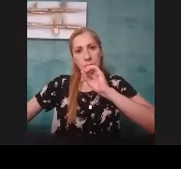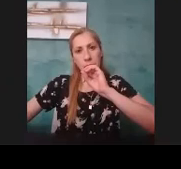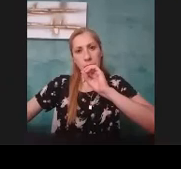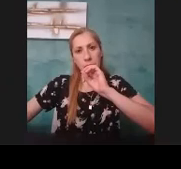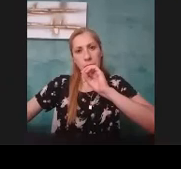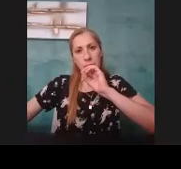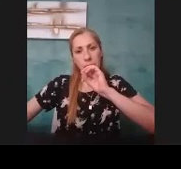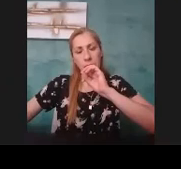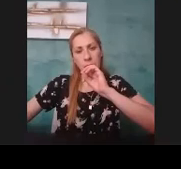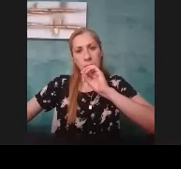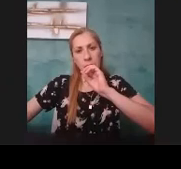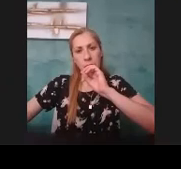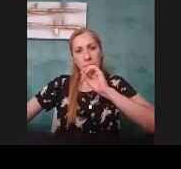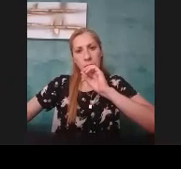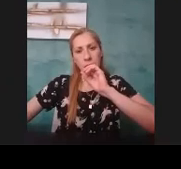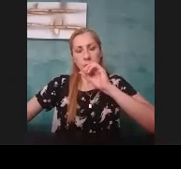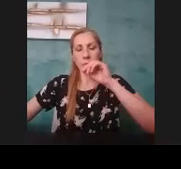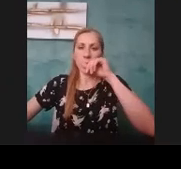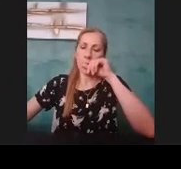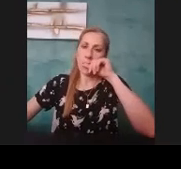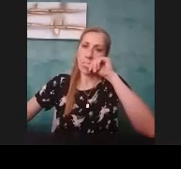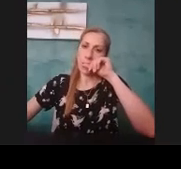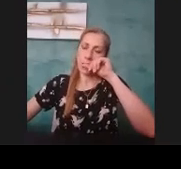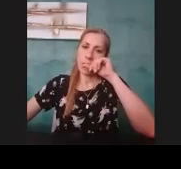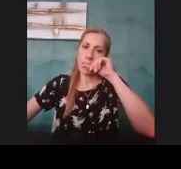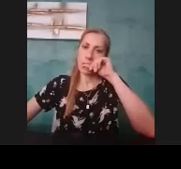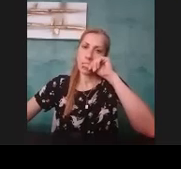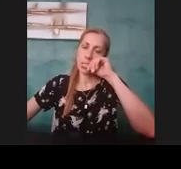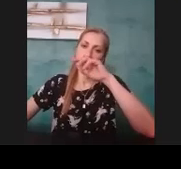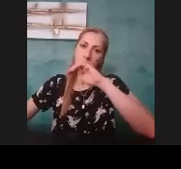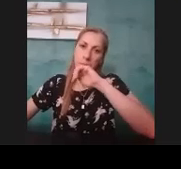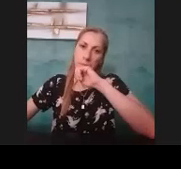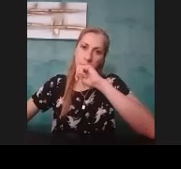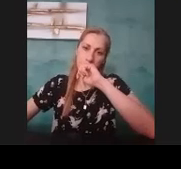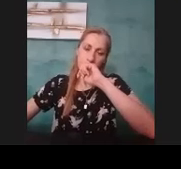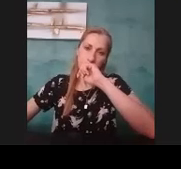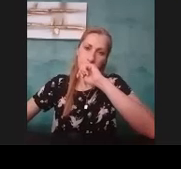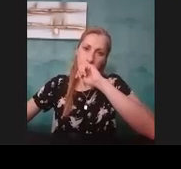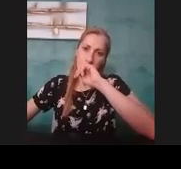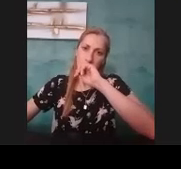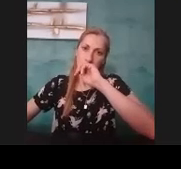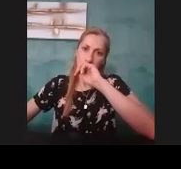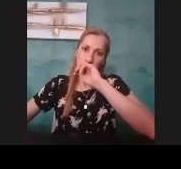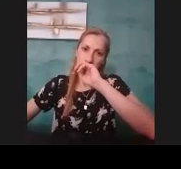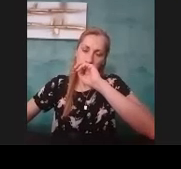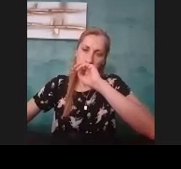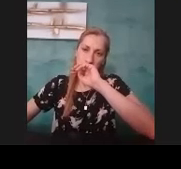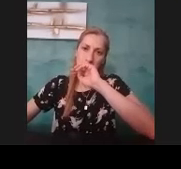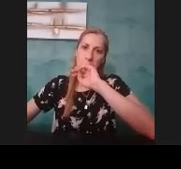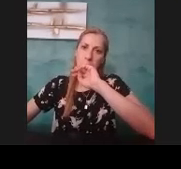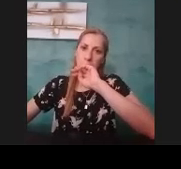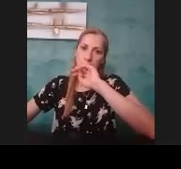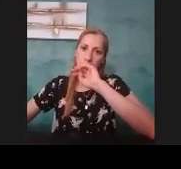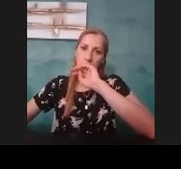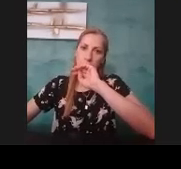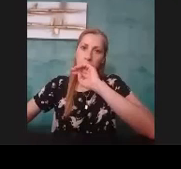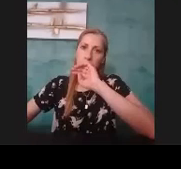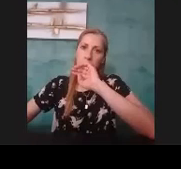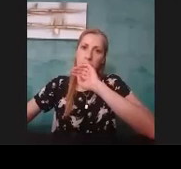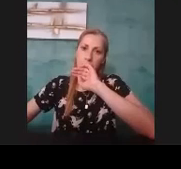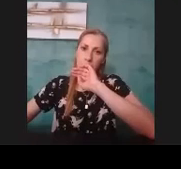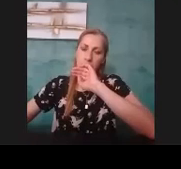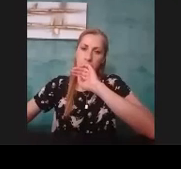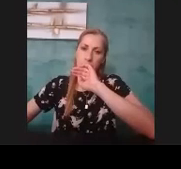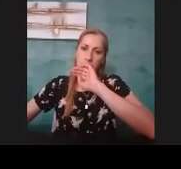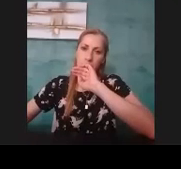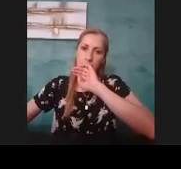excepcional y trágica para un médico que tenga que derivar algo así, pero bueno, dame 2 o 3 tips que las cosas que tienen que hacer sí o